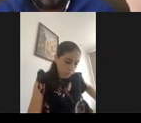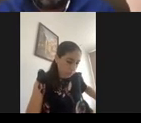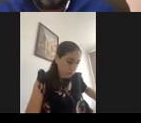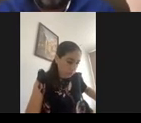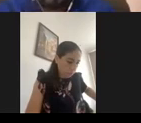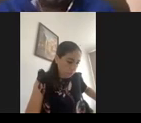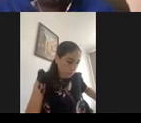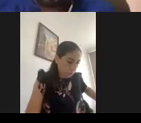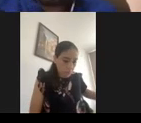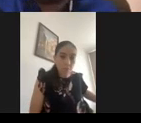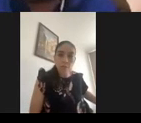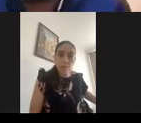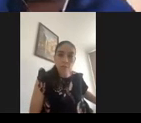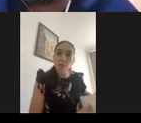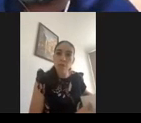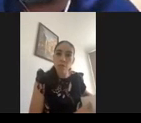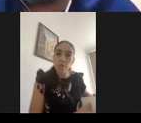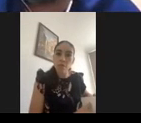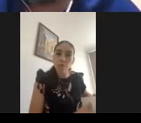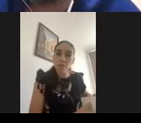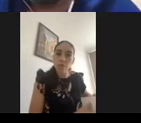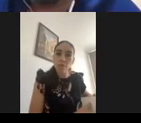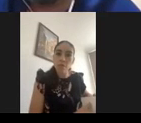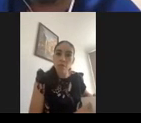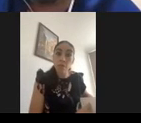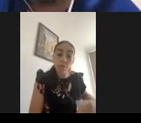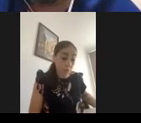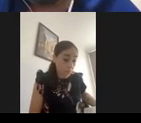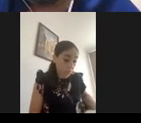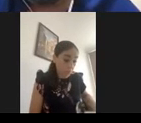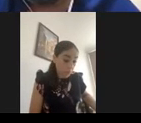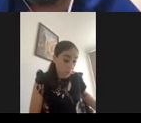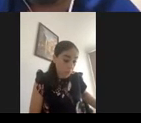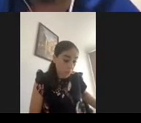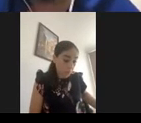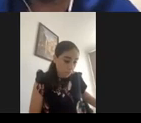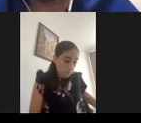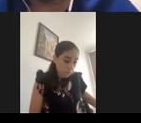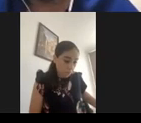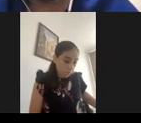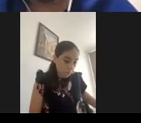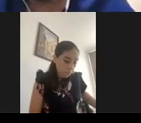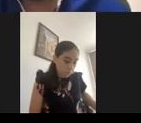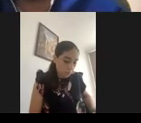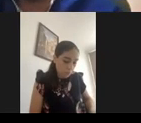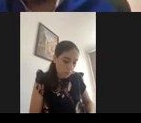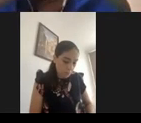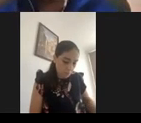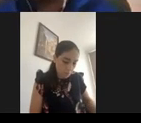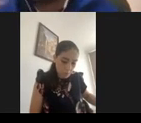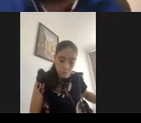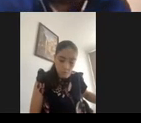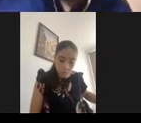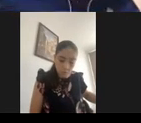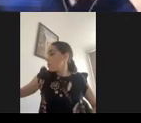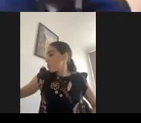síntesis. Aquí ustedes van a poder ver cuáles fueron las aportaciones que se requirió corregir, en qué tipo